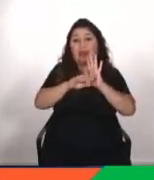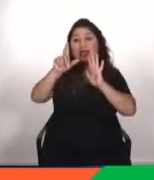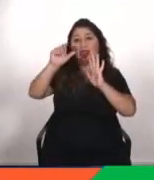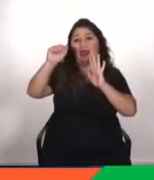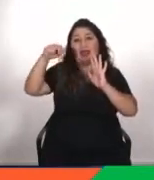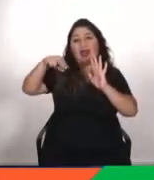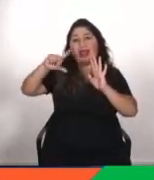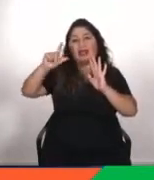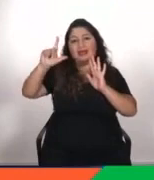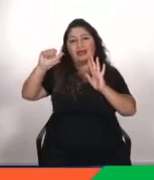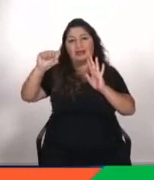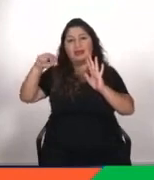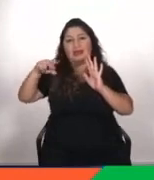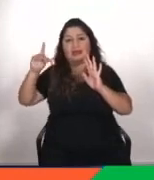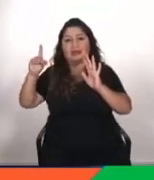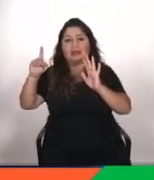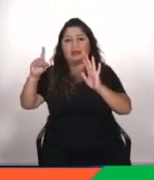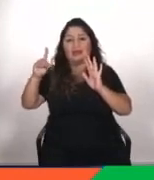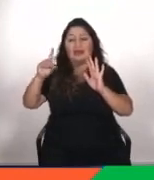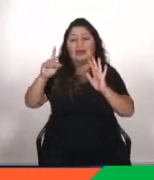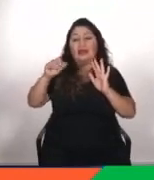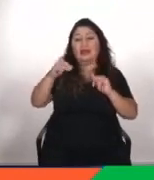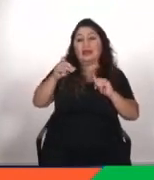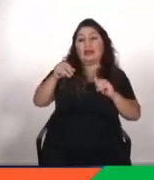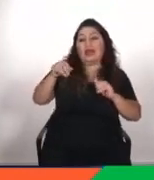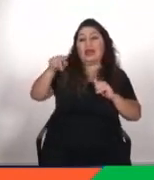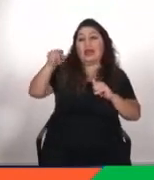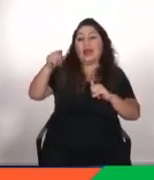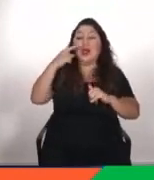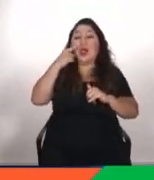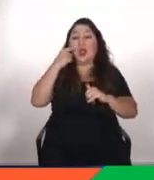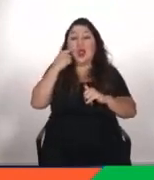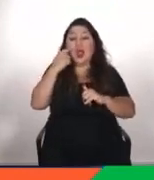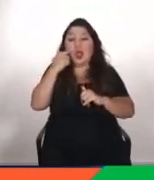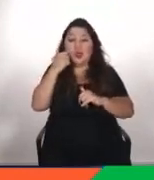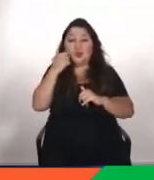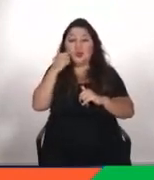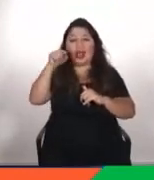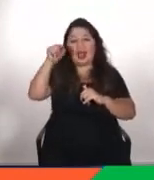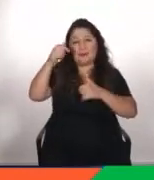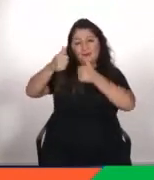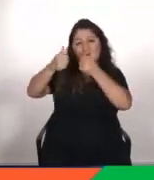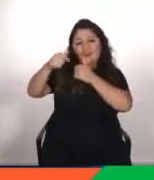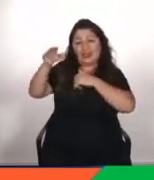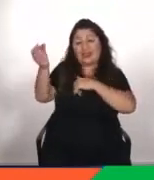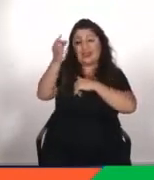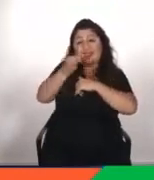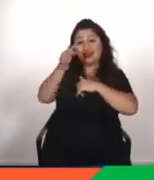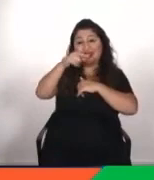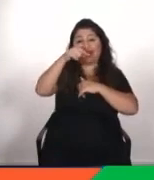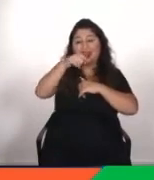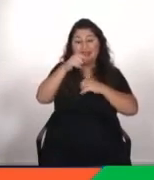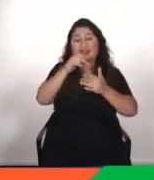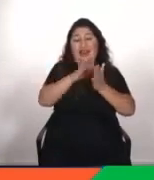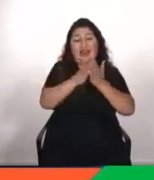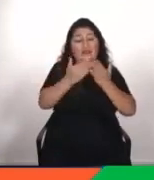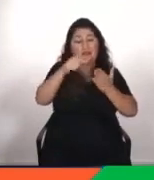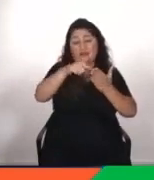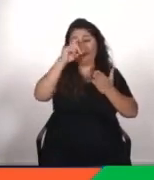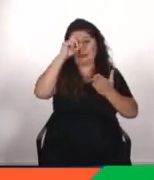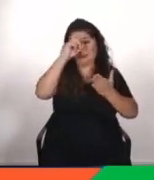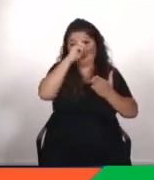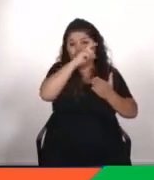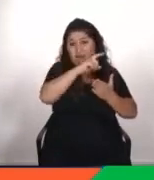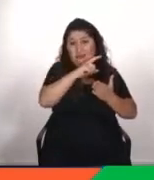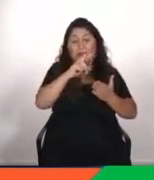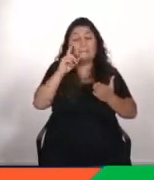que él me va a maldecir porque él sufrió ese libro, dice que es demasiado complicado, pero yo creo que si alguien tiene interés realmente en qué se está haciendo